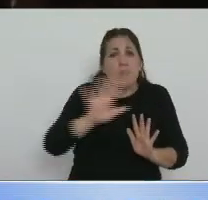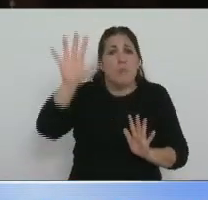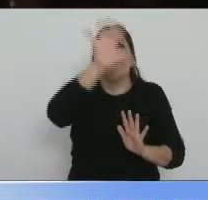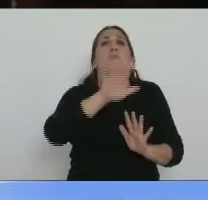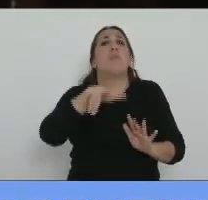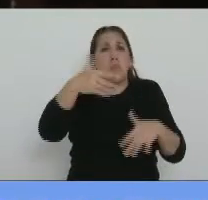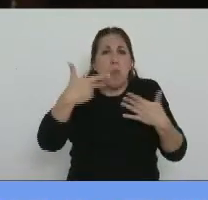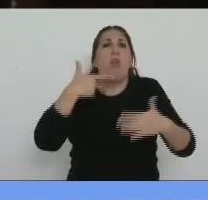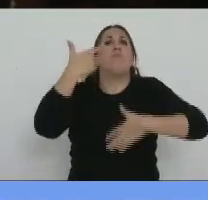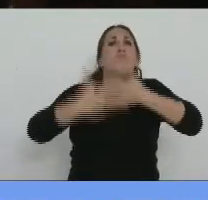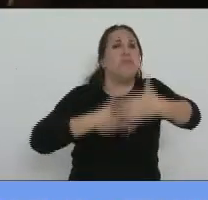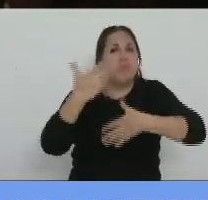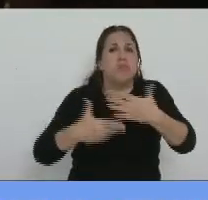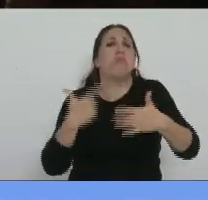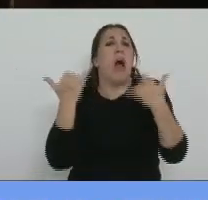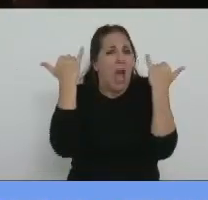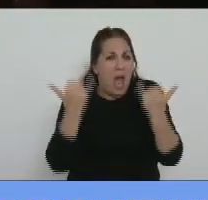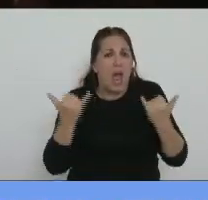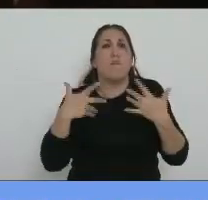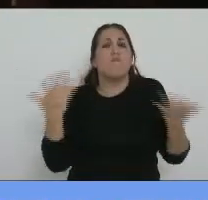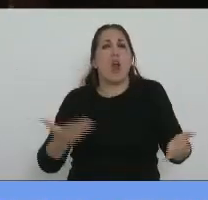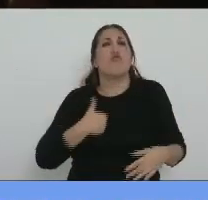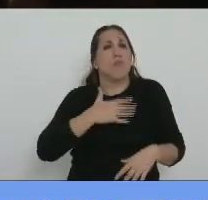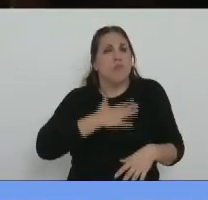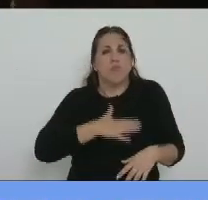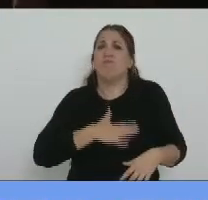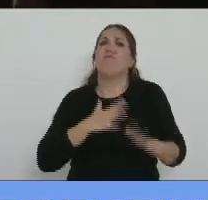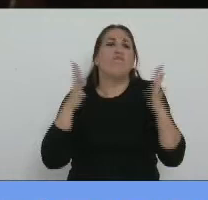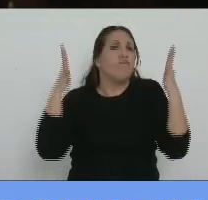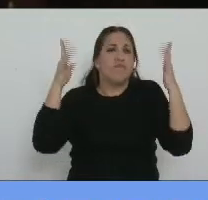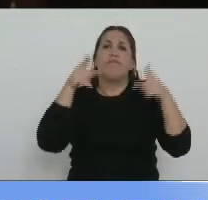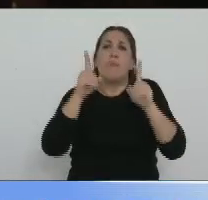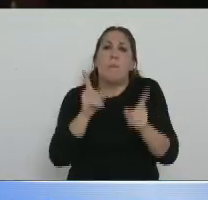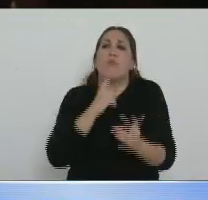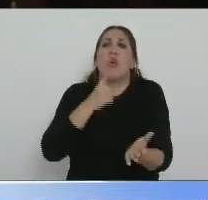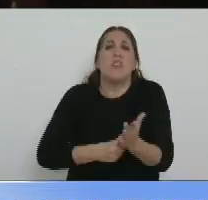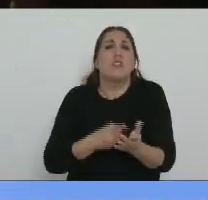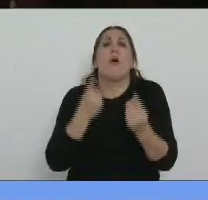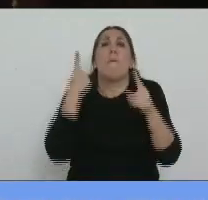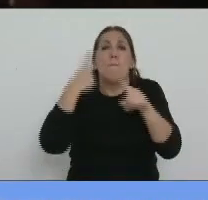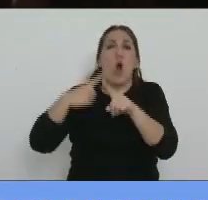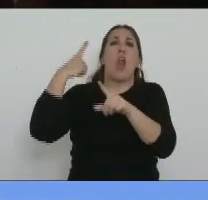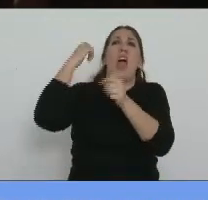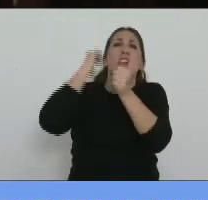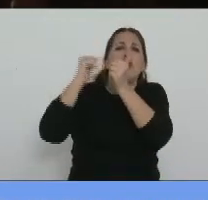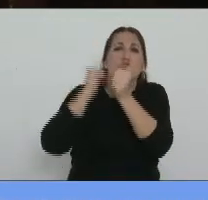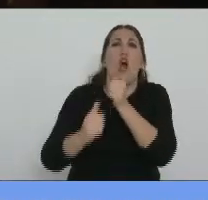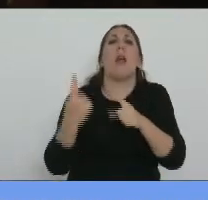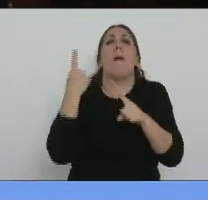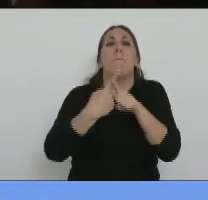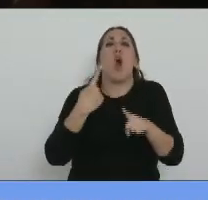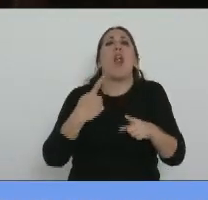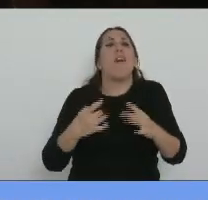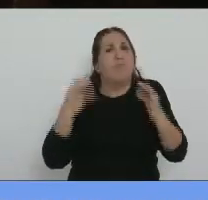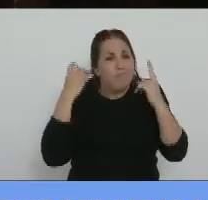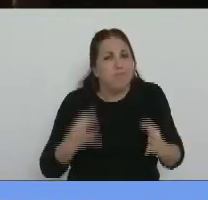desarrollo por eso celebro celebró la decisión porque por historia por equidad por capacidad de